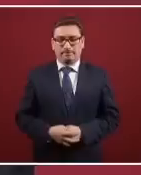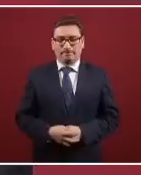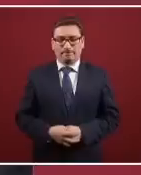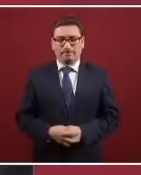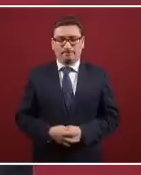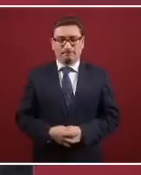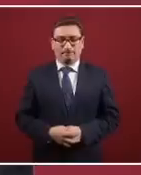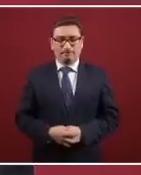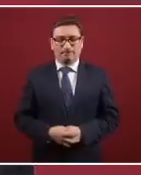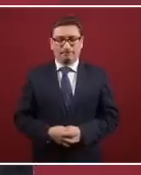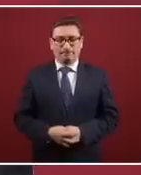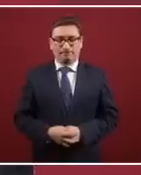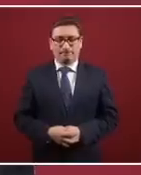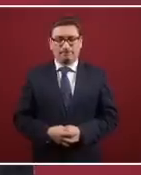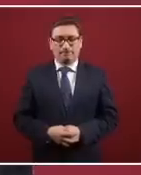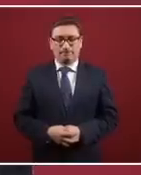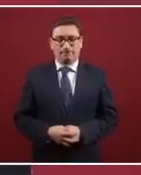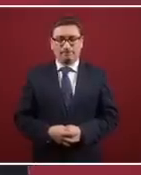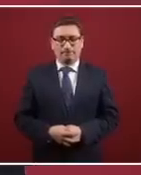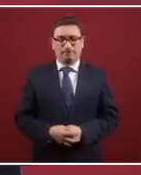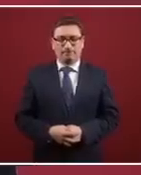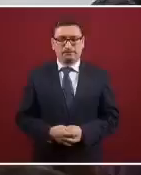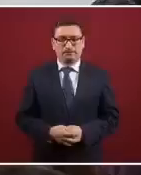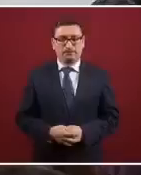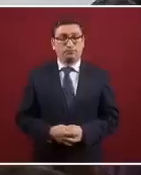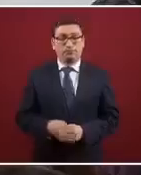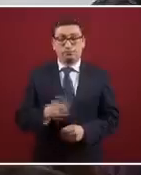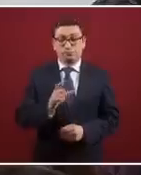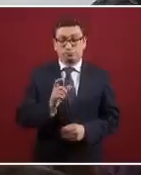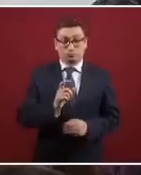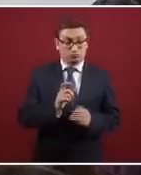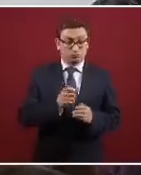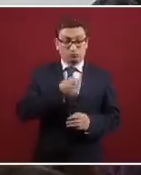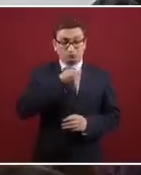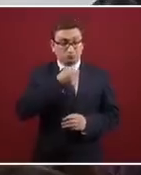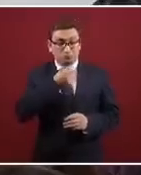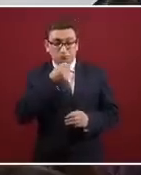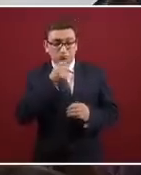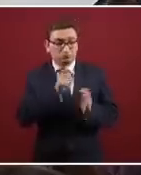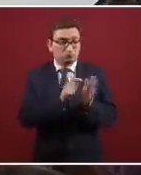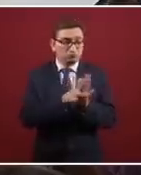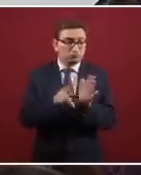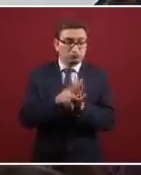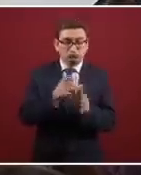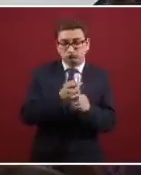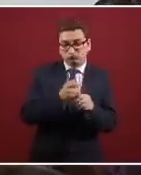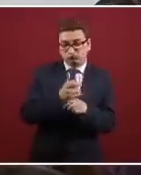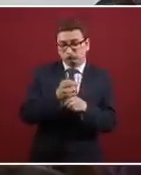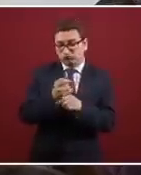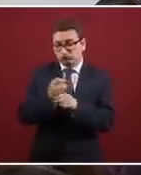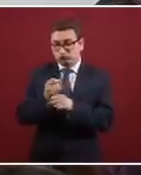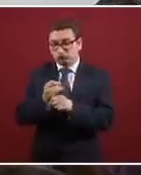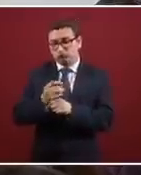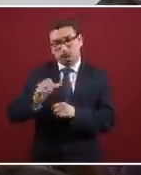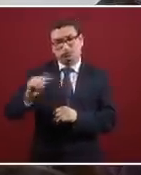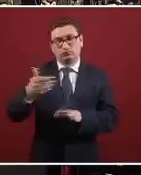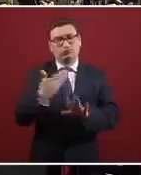cuando se ejerce el periodismo que ustedes están llevando a